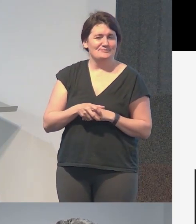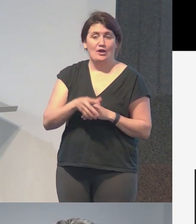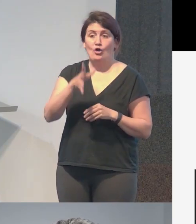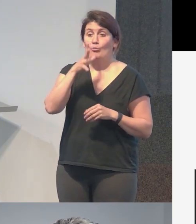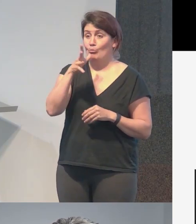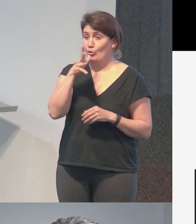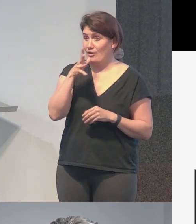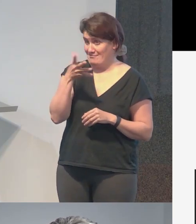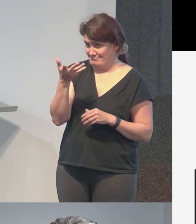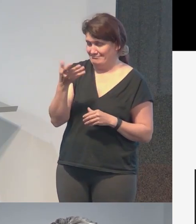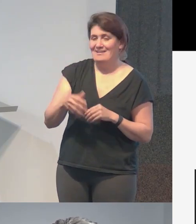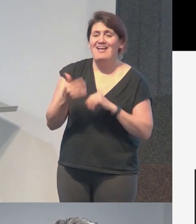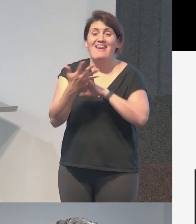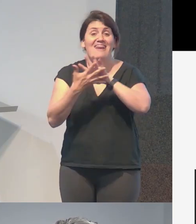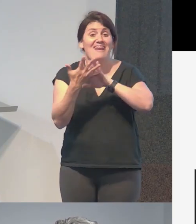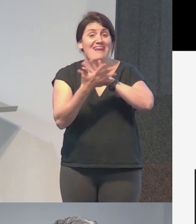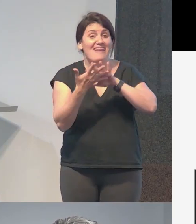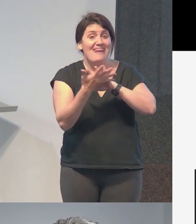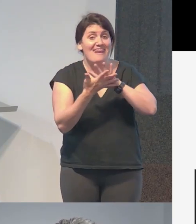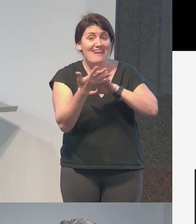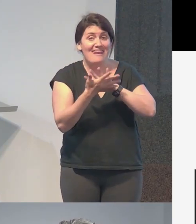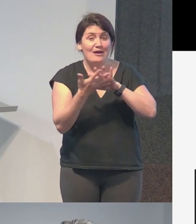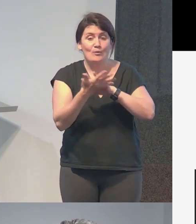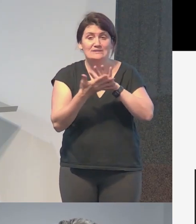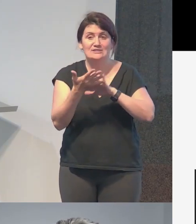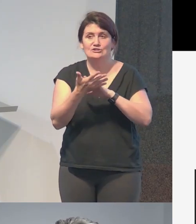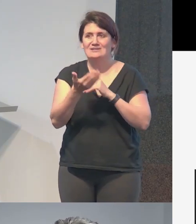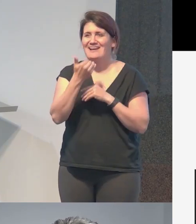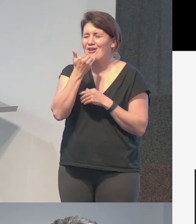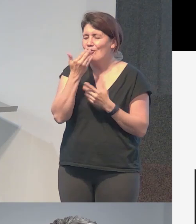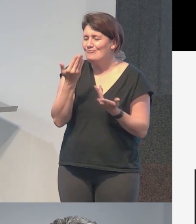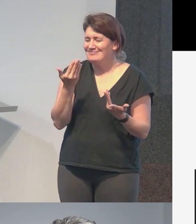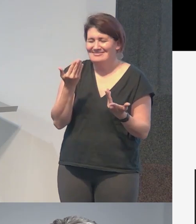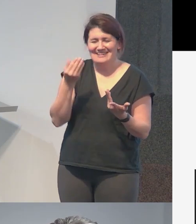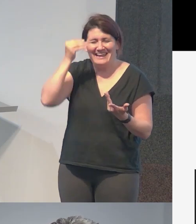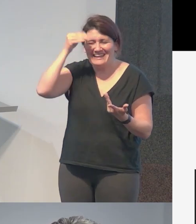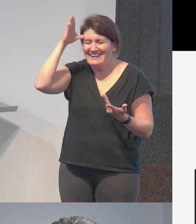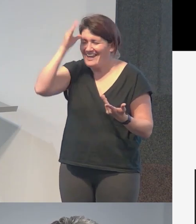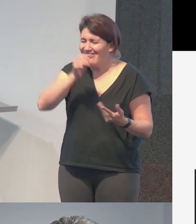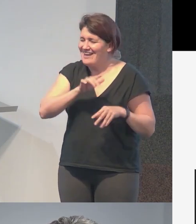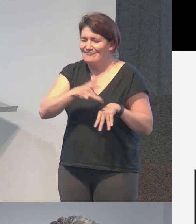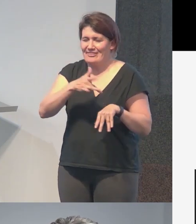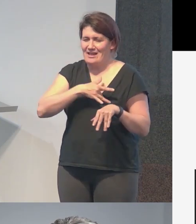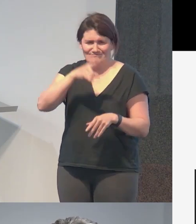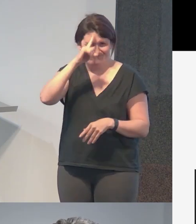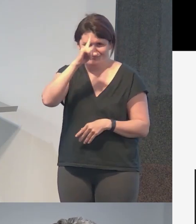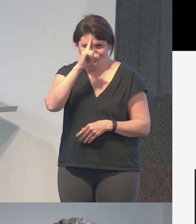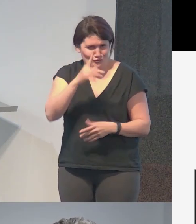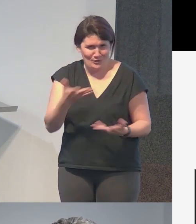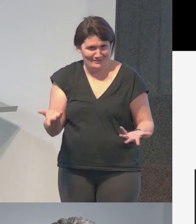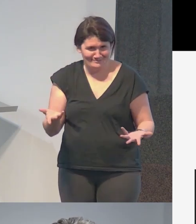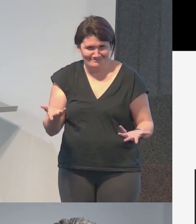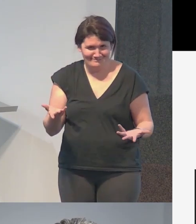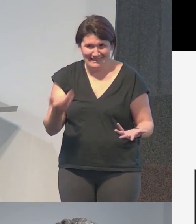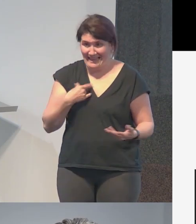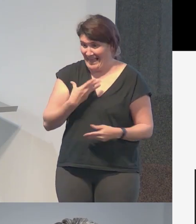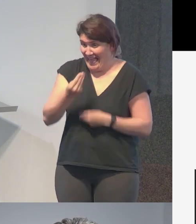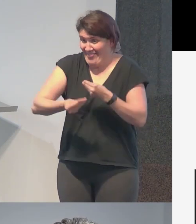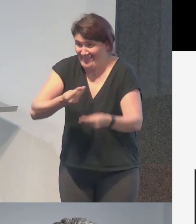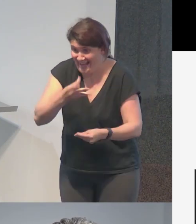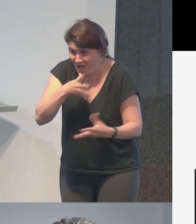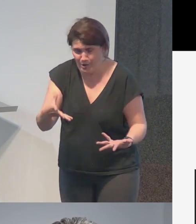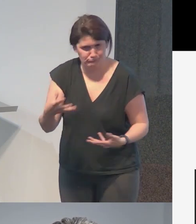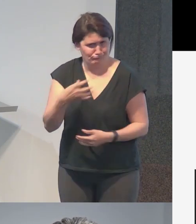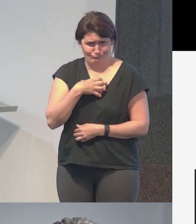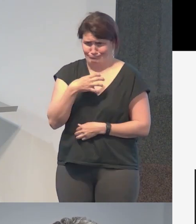Porque la lengua de signos es algo que la inteligencia artificial no sabe hacer y no puede hacer en estos